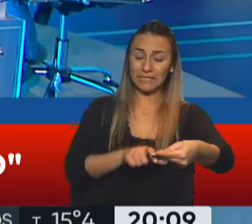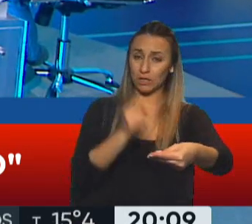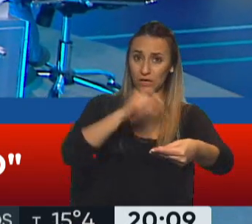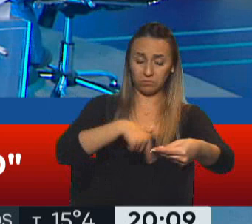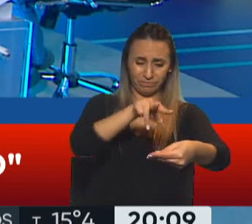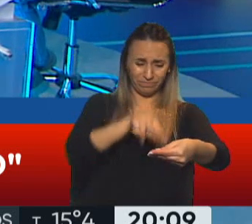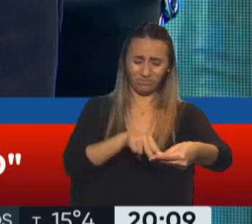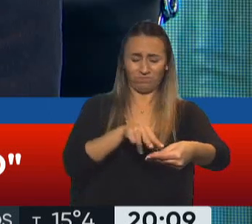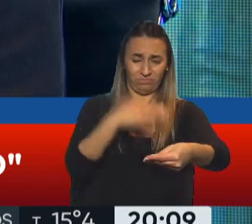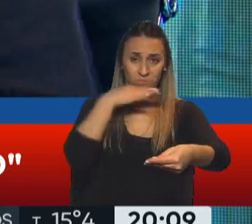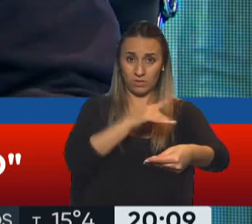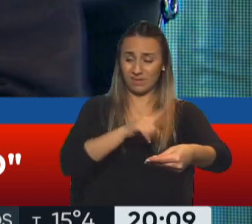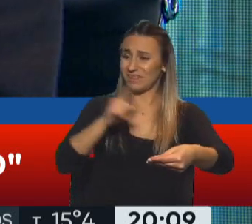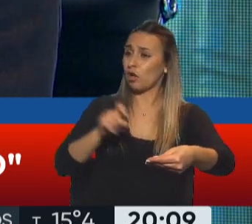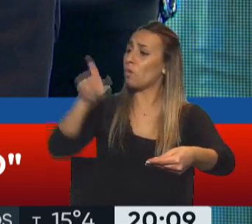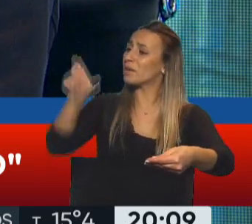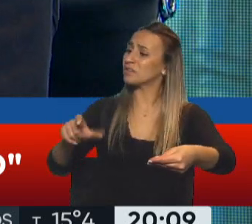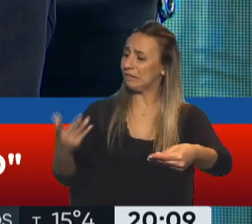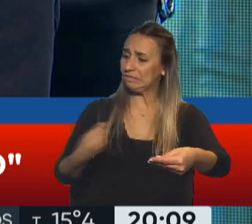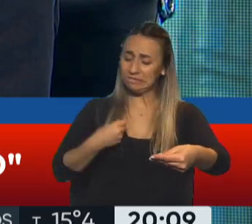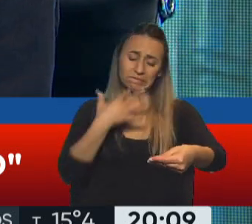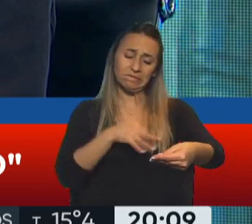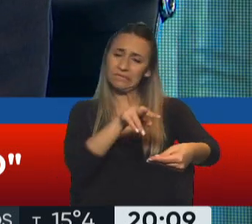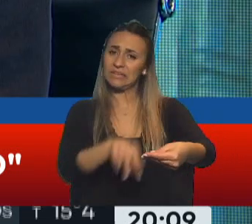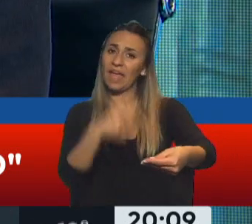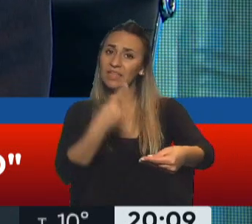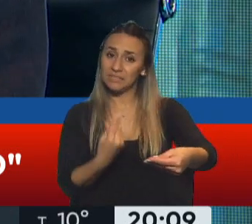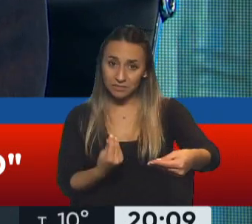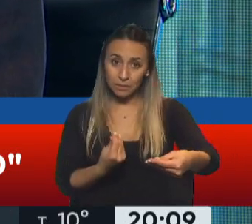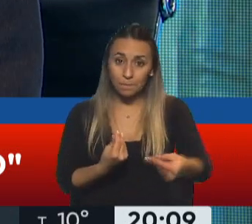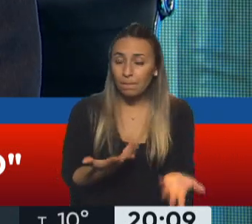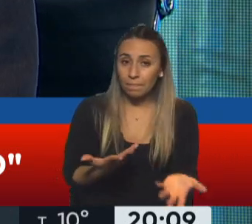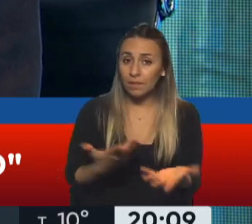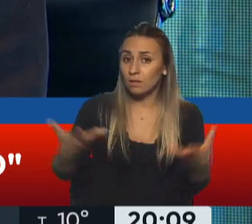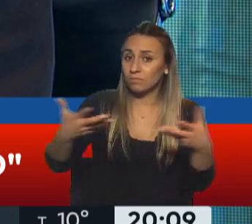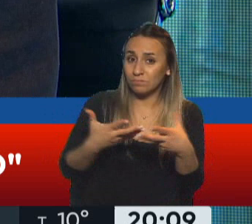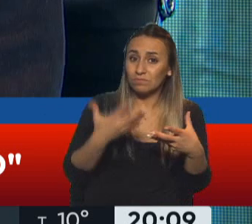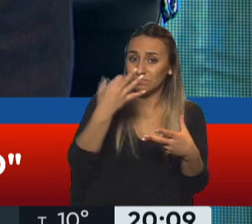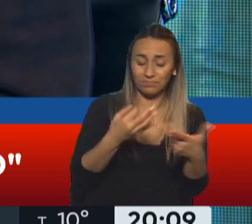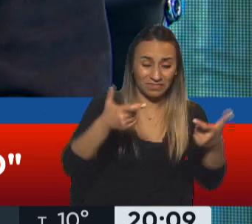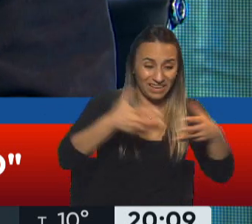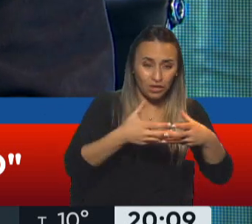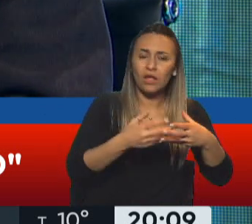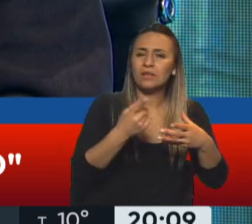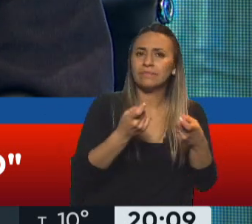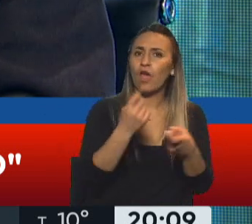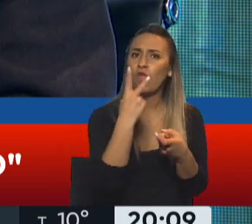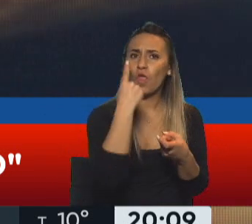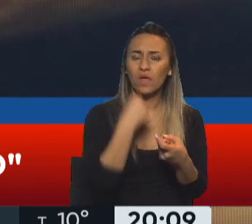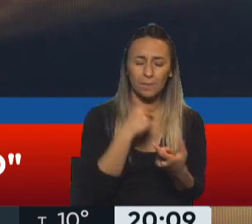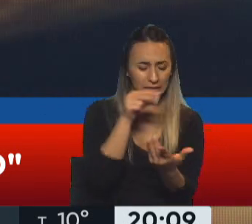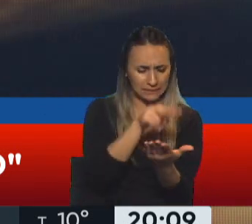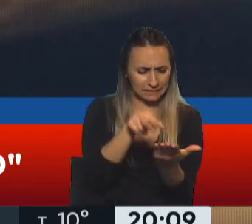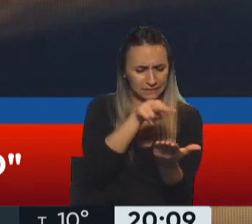también conspira contra todo. Ningún ciudadano que tiene miles de problemas puede dedicar 2 días para leer una sentencia de la Corte. Me parece que ahí hay también un problema. La accesibilidad,